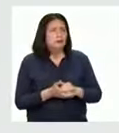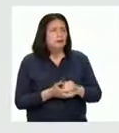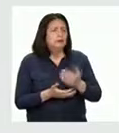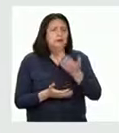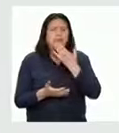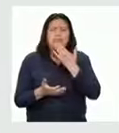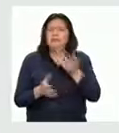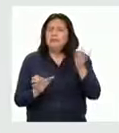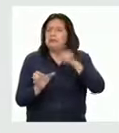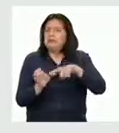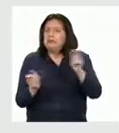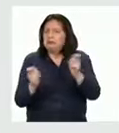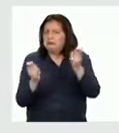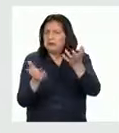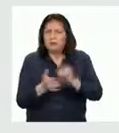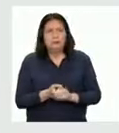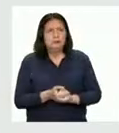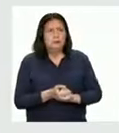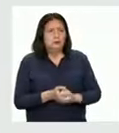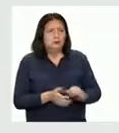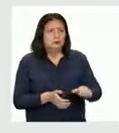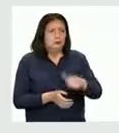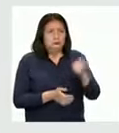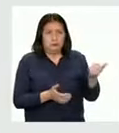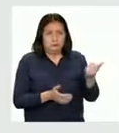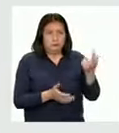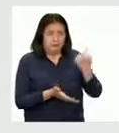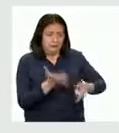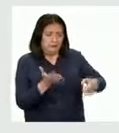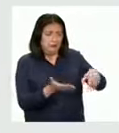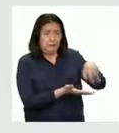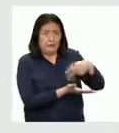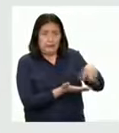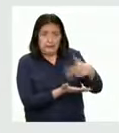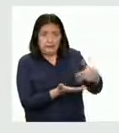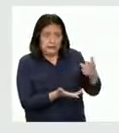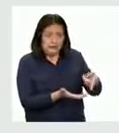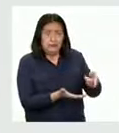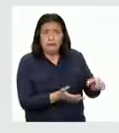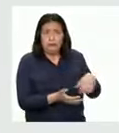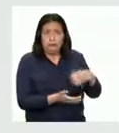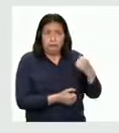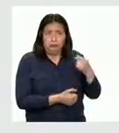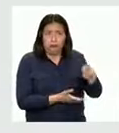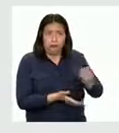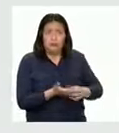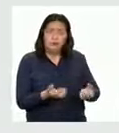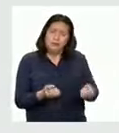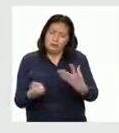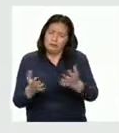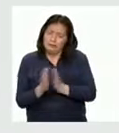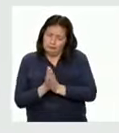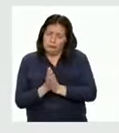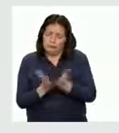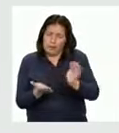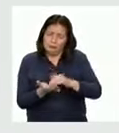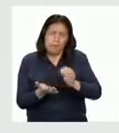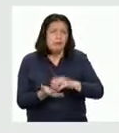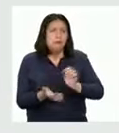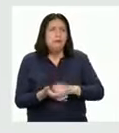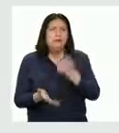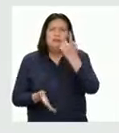¿Quiénes participan? ¿Qué danza tradicional se baila? Cuéntame más, por favor.